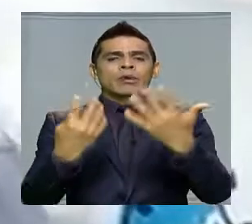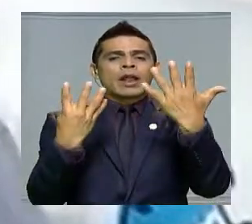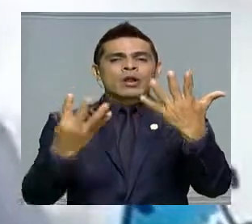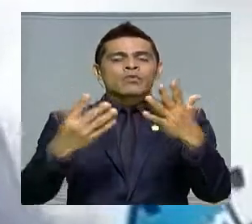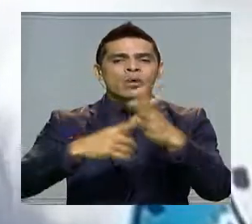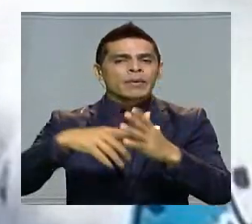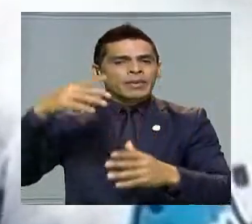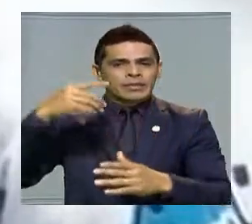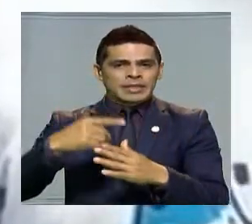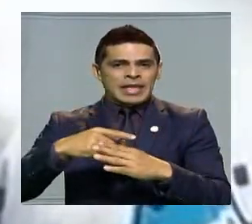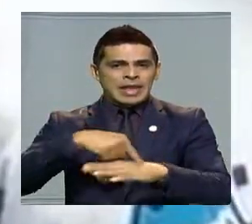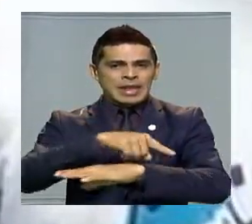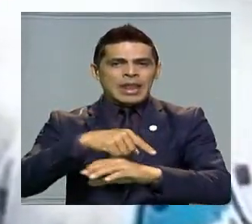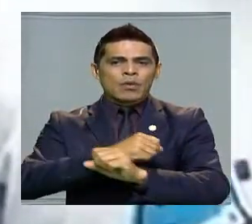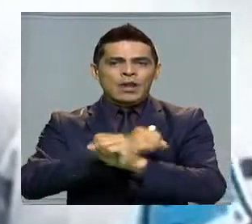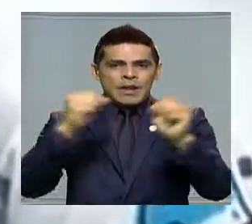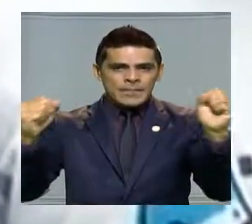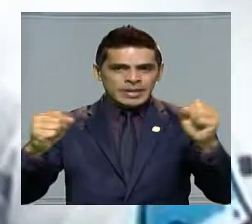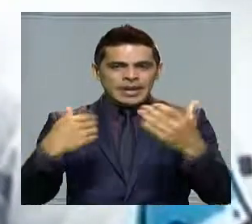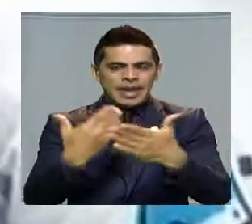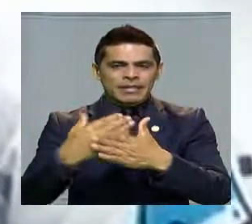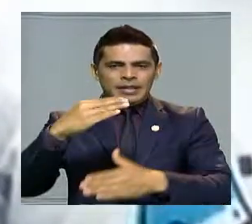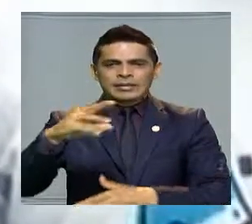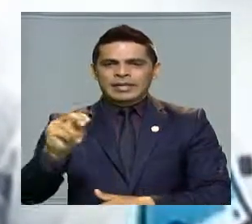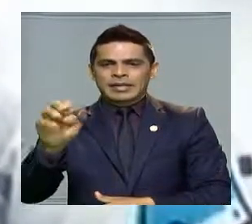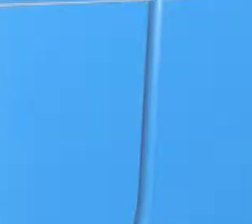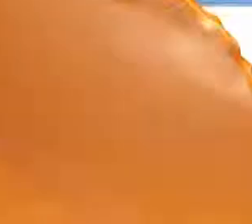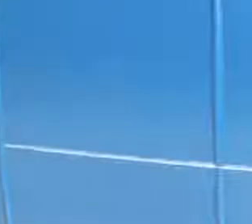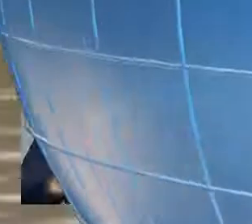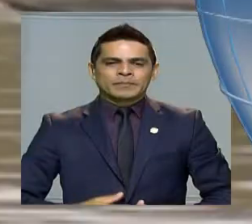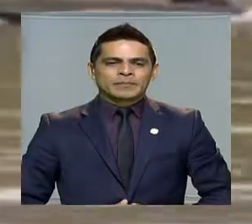hasta el Consejo Nacional Electoral.